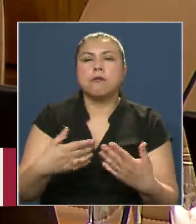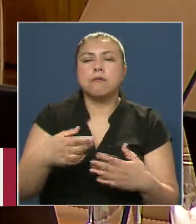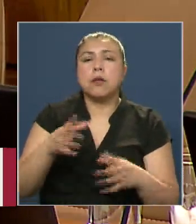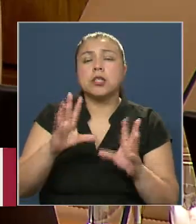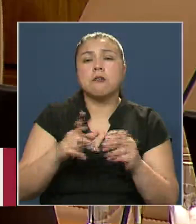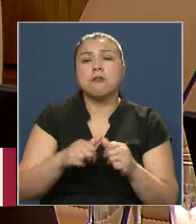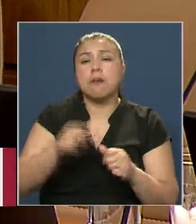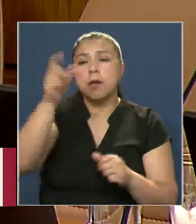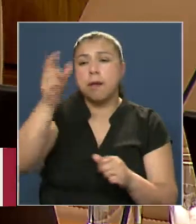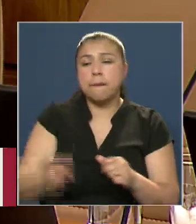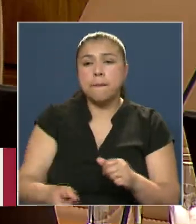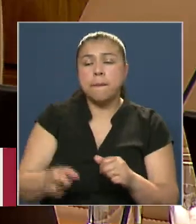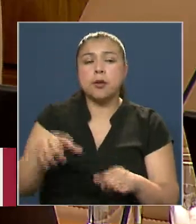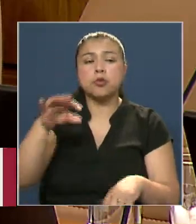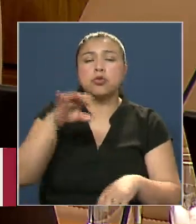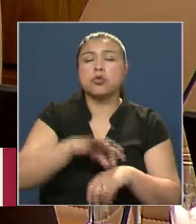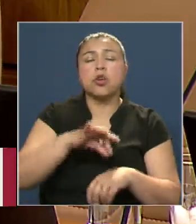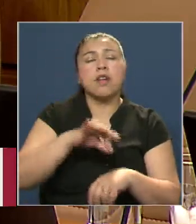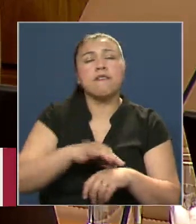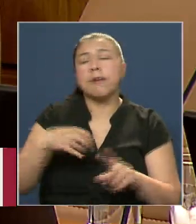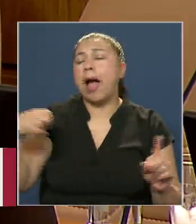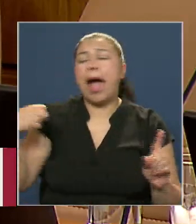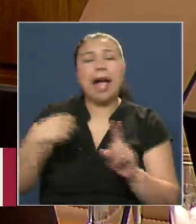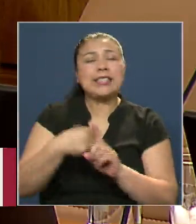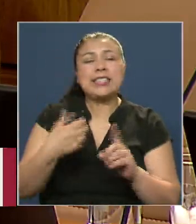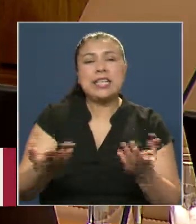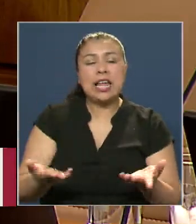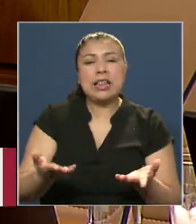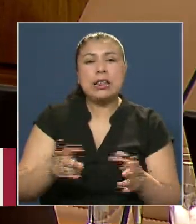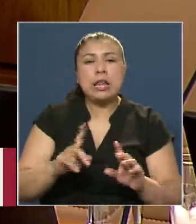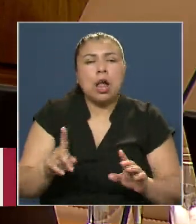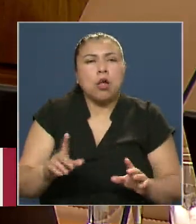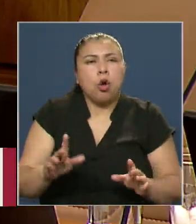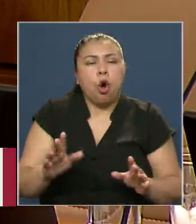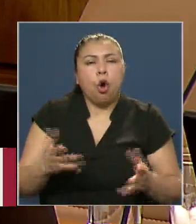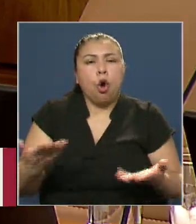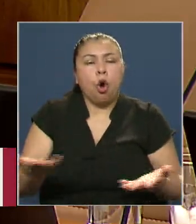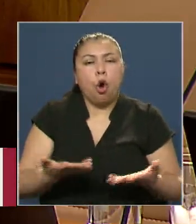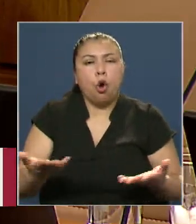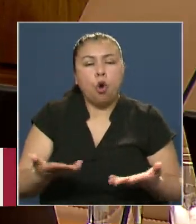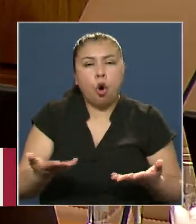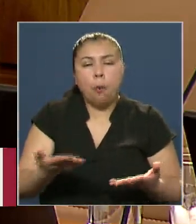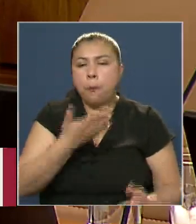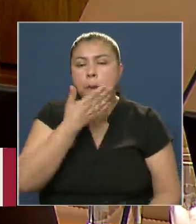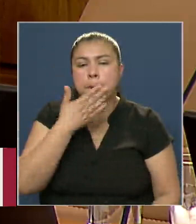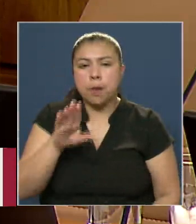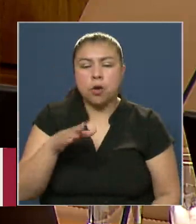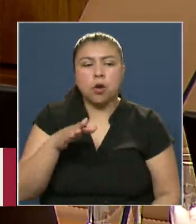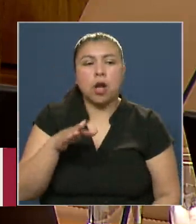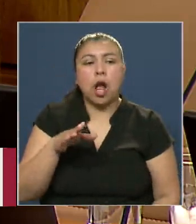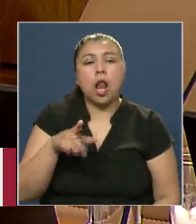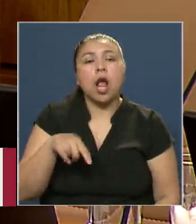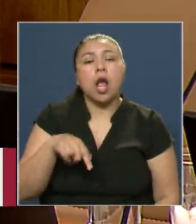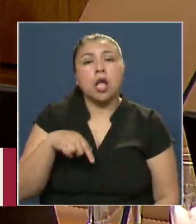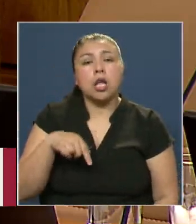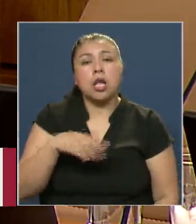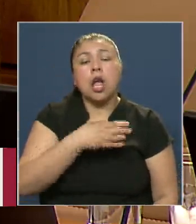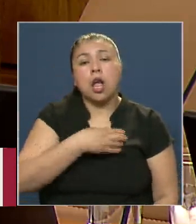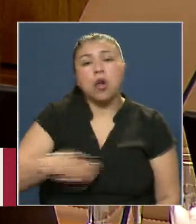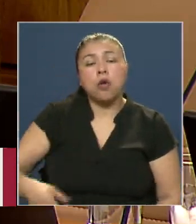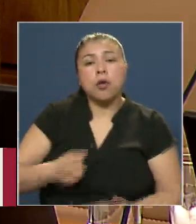cualquier naturaleza en el curso de la vida, no tiene cómo superarlo por sí mismo y es necesario tenderle la